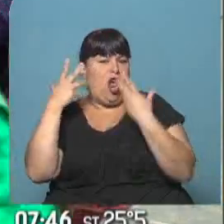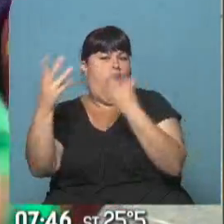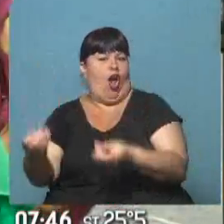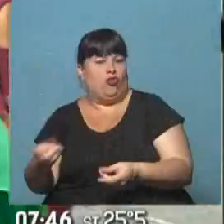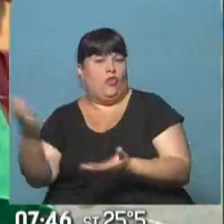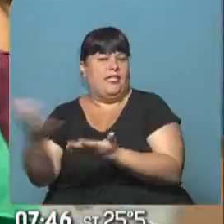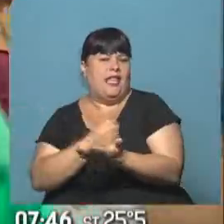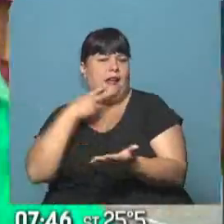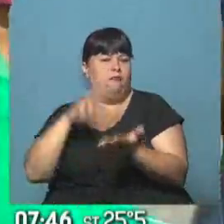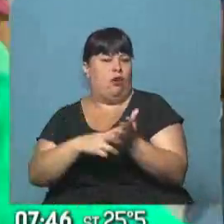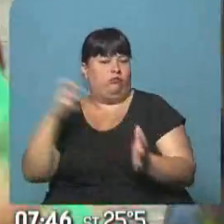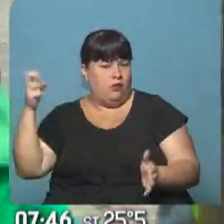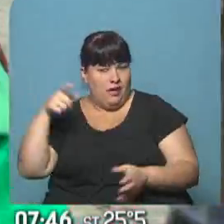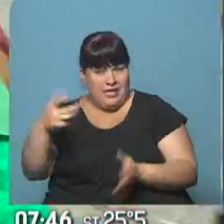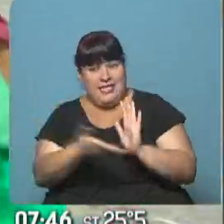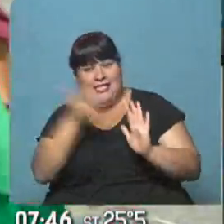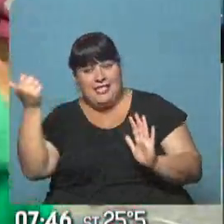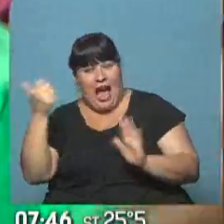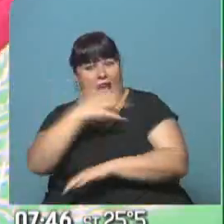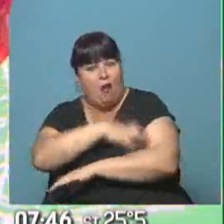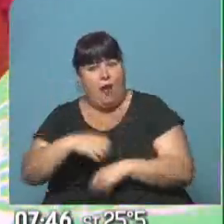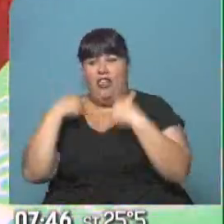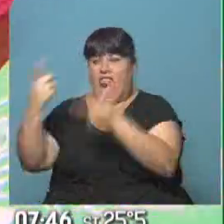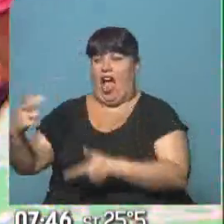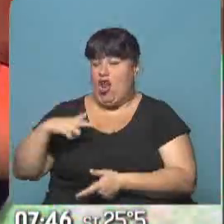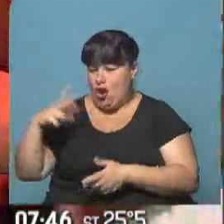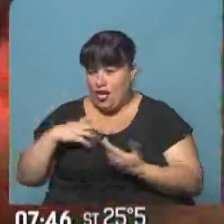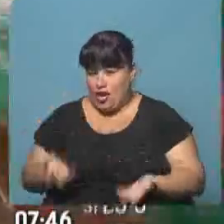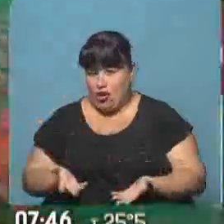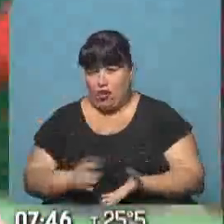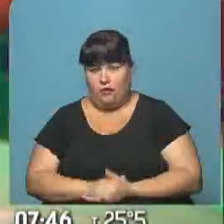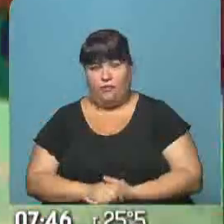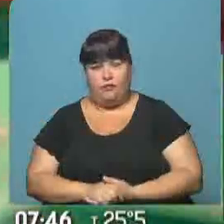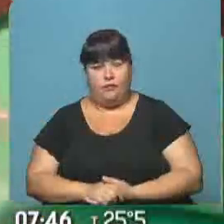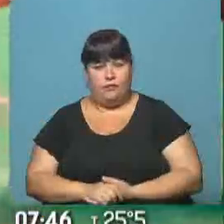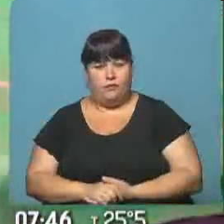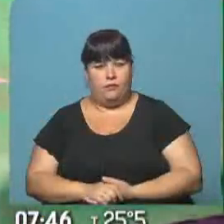le van a estar haciendo una quita de retenciones. O sea, le sacan a los que menos tienen para darles a los que más tienen.